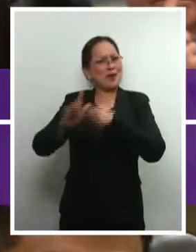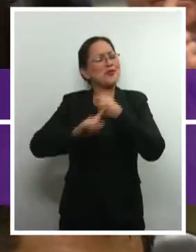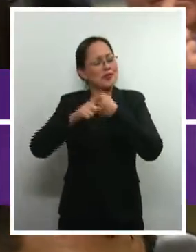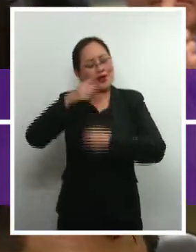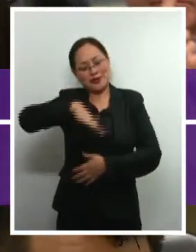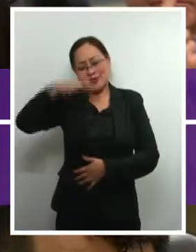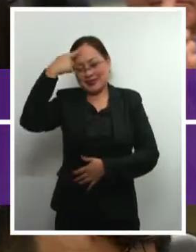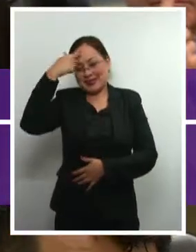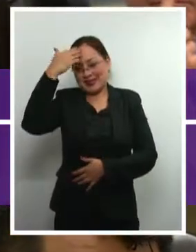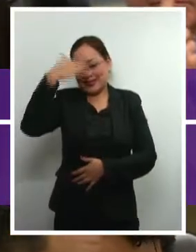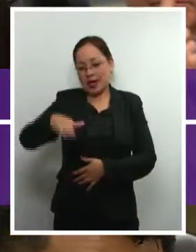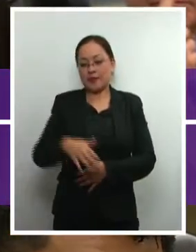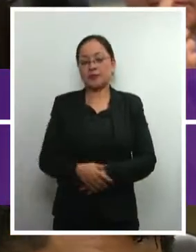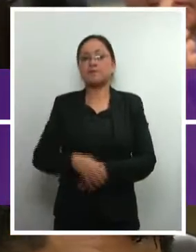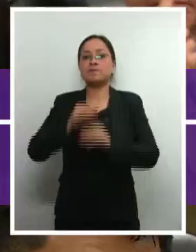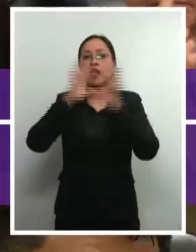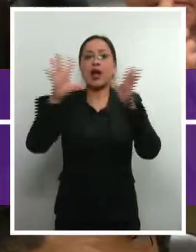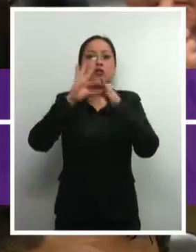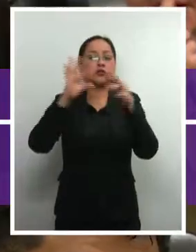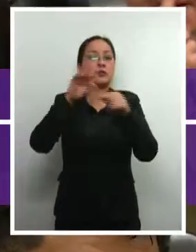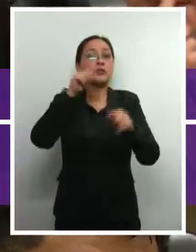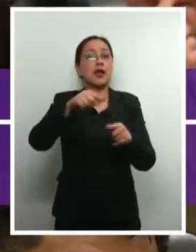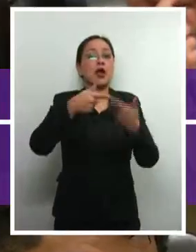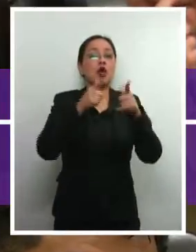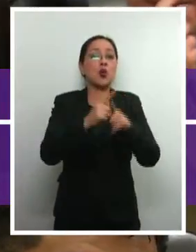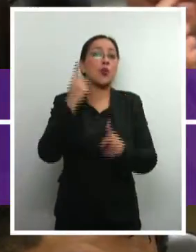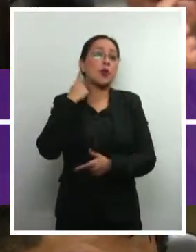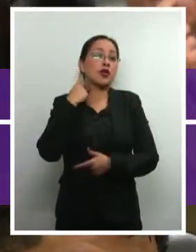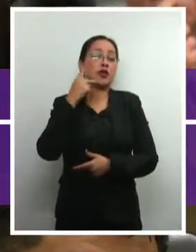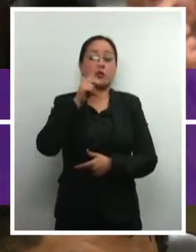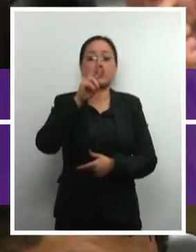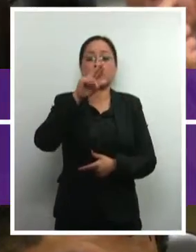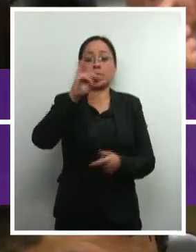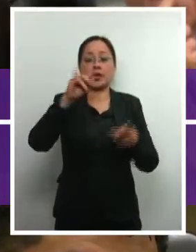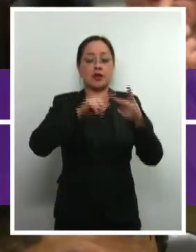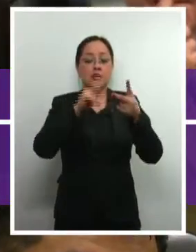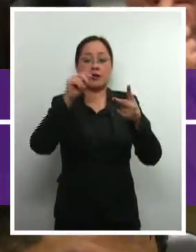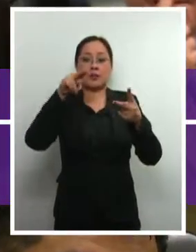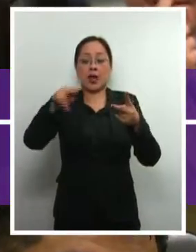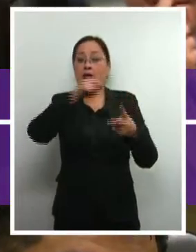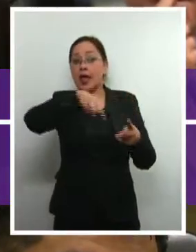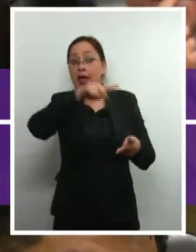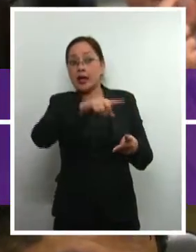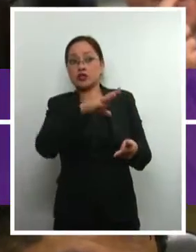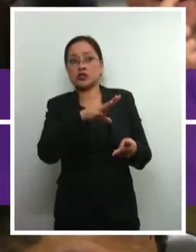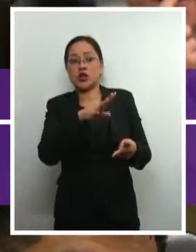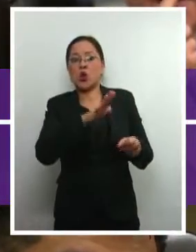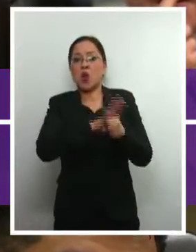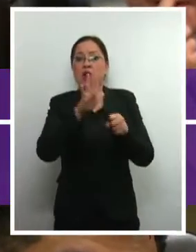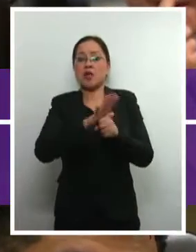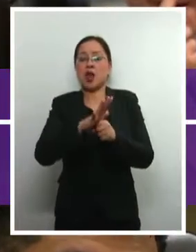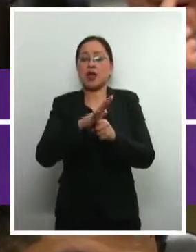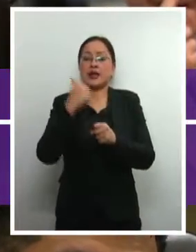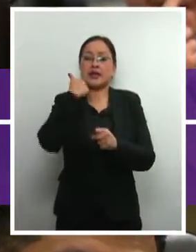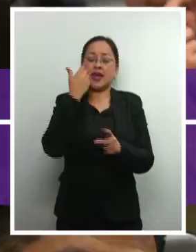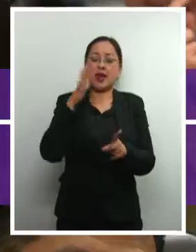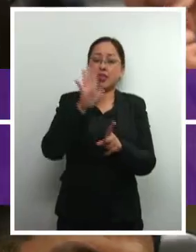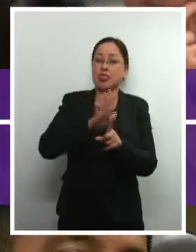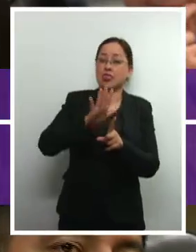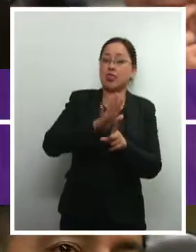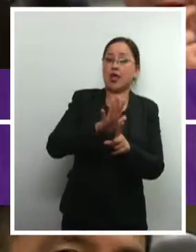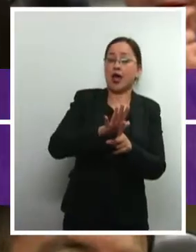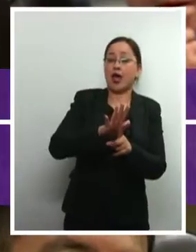y lo digo con toda claridad, es que el PRI y el PAN nos quieren chantajear porque todo lo que no han podido pasar quieren mandar